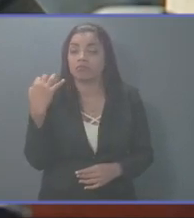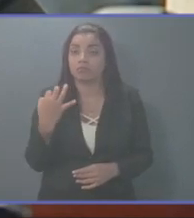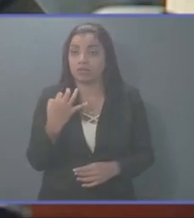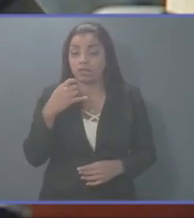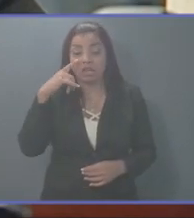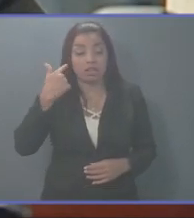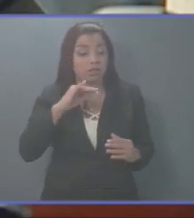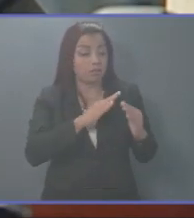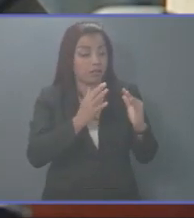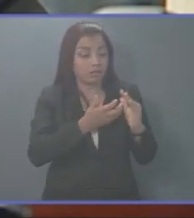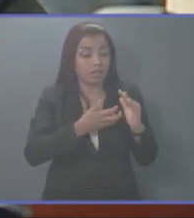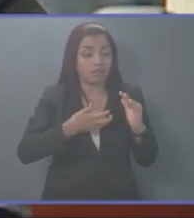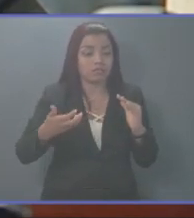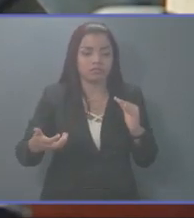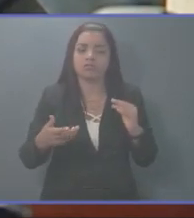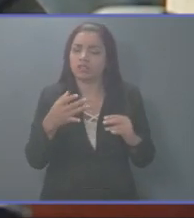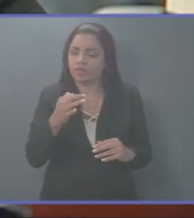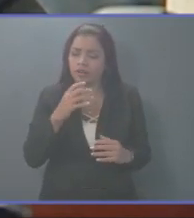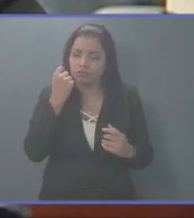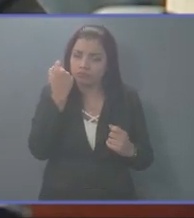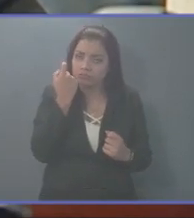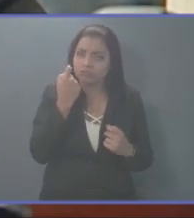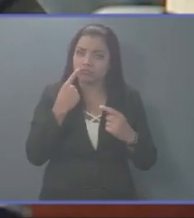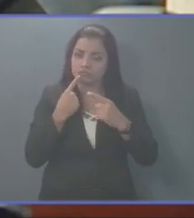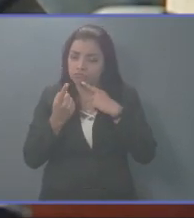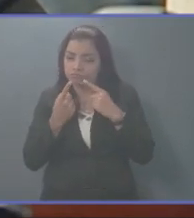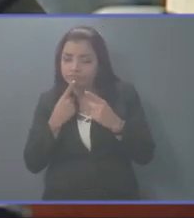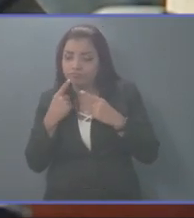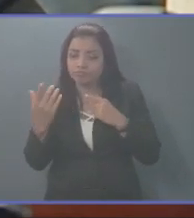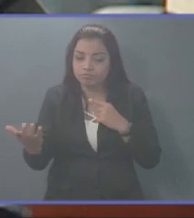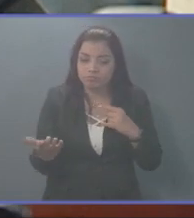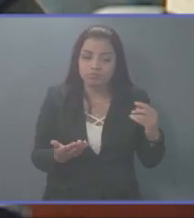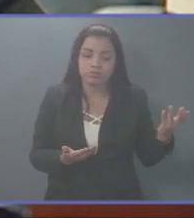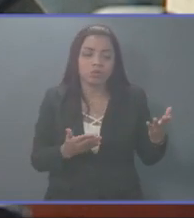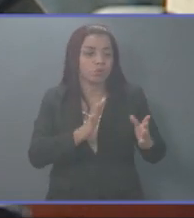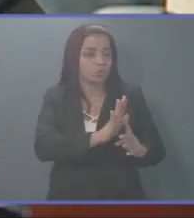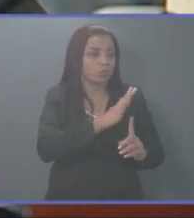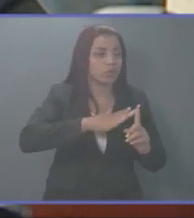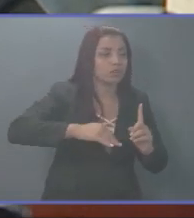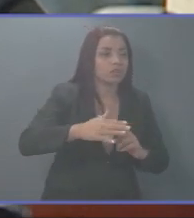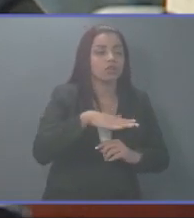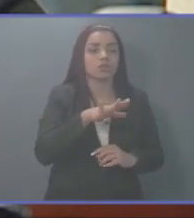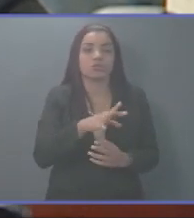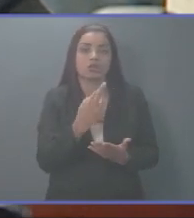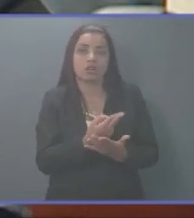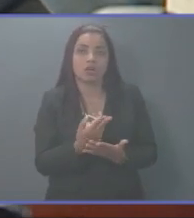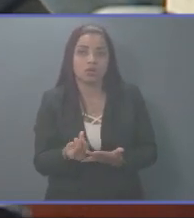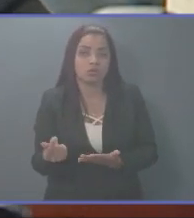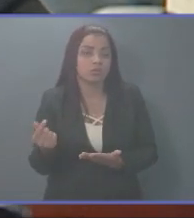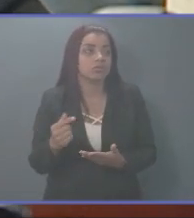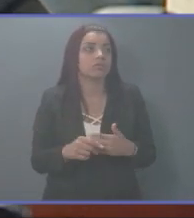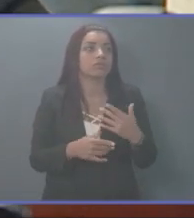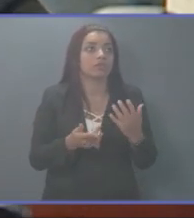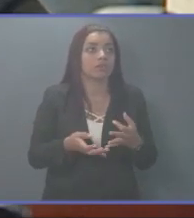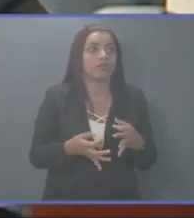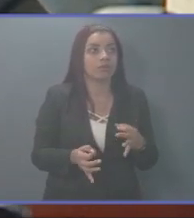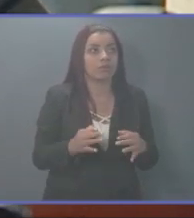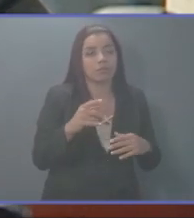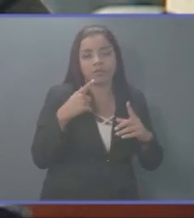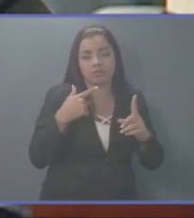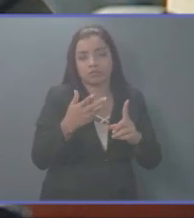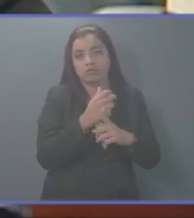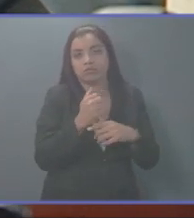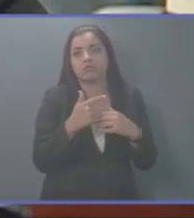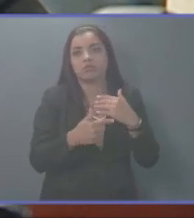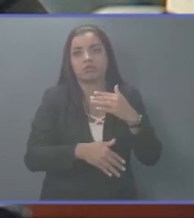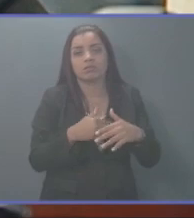una herramienta que permita retomar elementos de la persona, su contexto y recursos de forma más objetiva para establecer